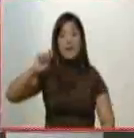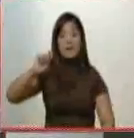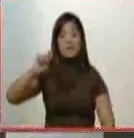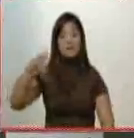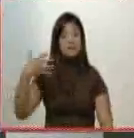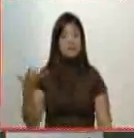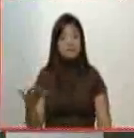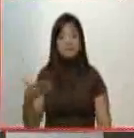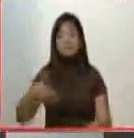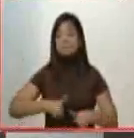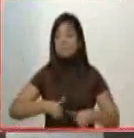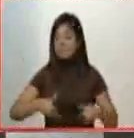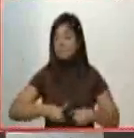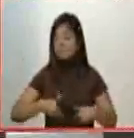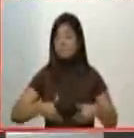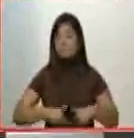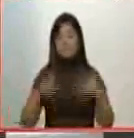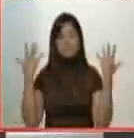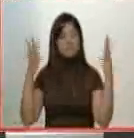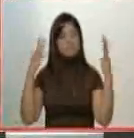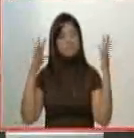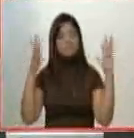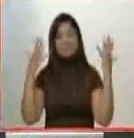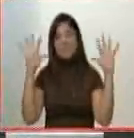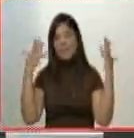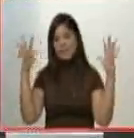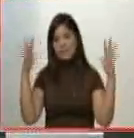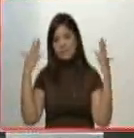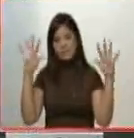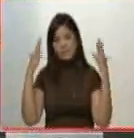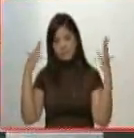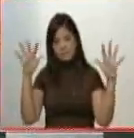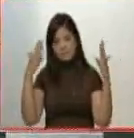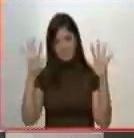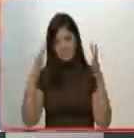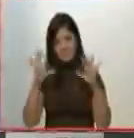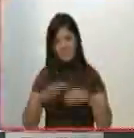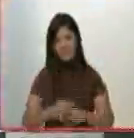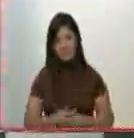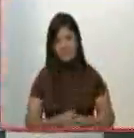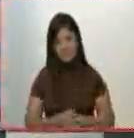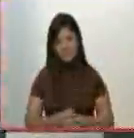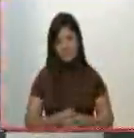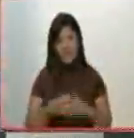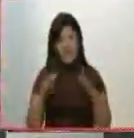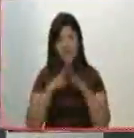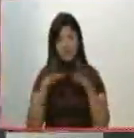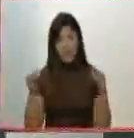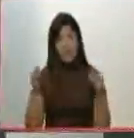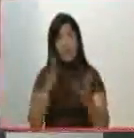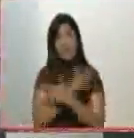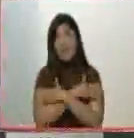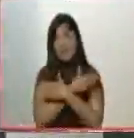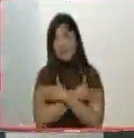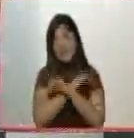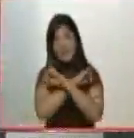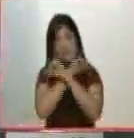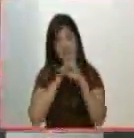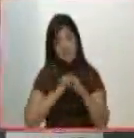producto de su esfuerzo. Un gran aplauso a los medallistas panamericanos, a las medallistas. Felicitaciones,